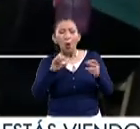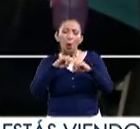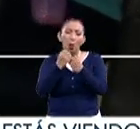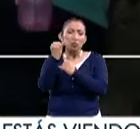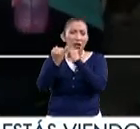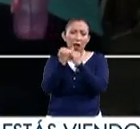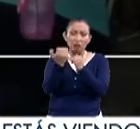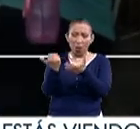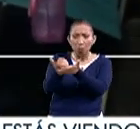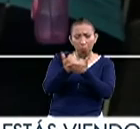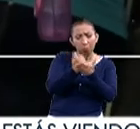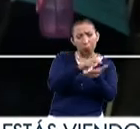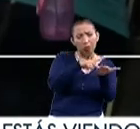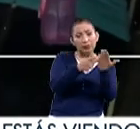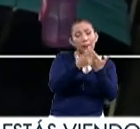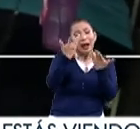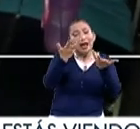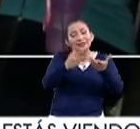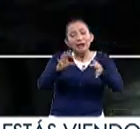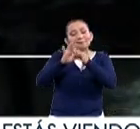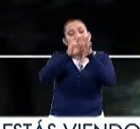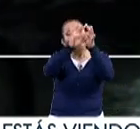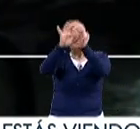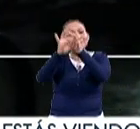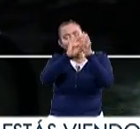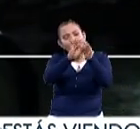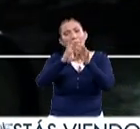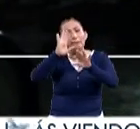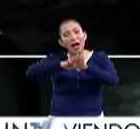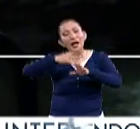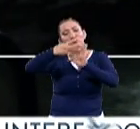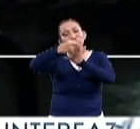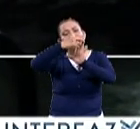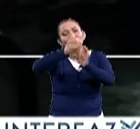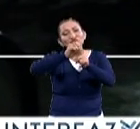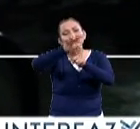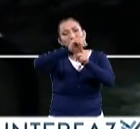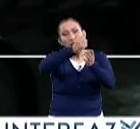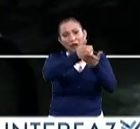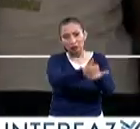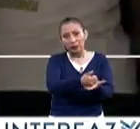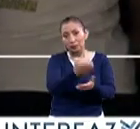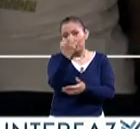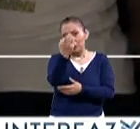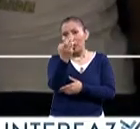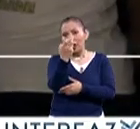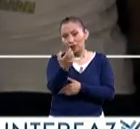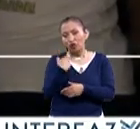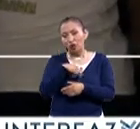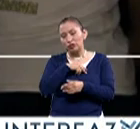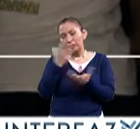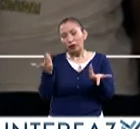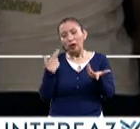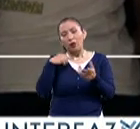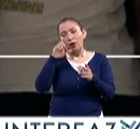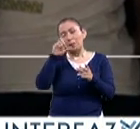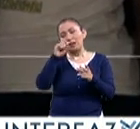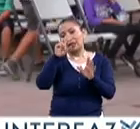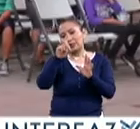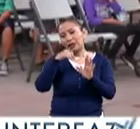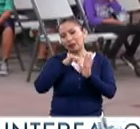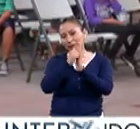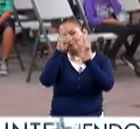organismos internacionales, para crear sinergias y multiplicar impactos. Y esto es precisamente a lo que nos llama la Agenda